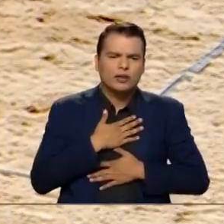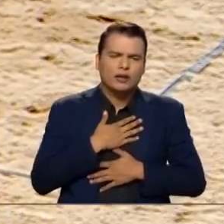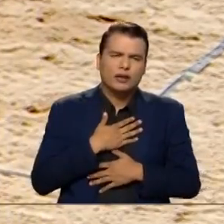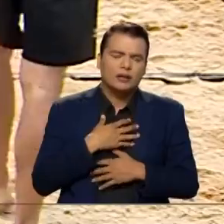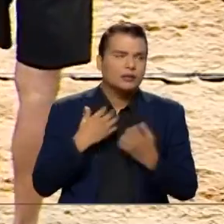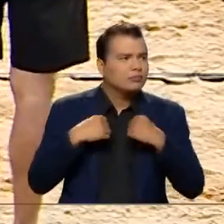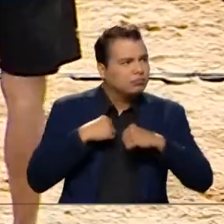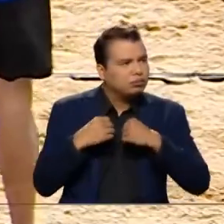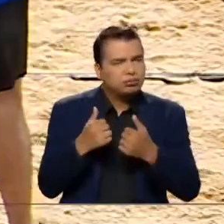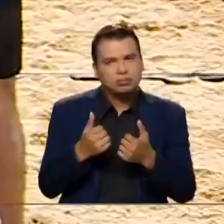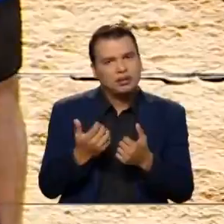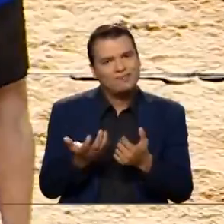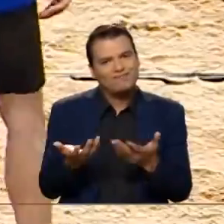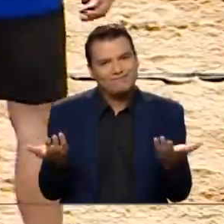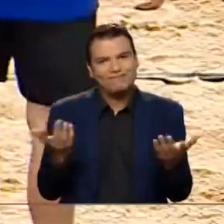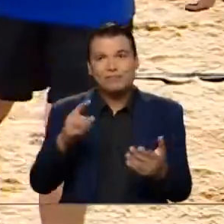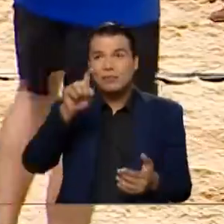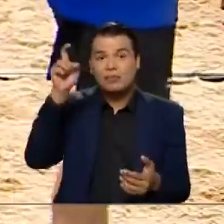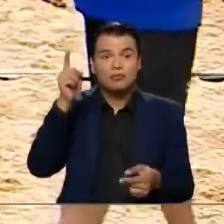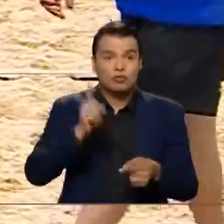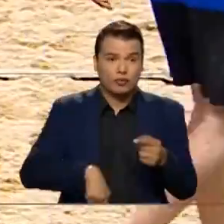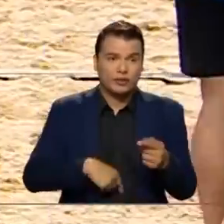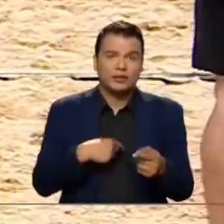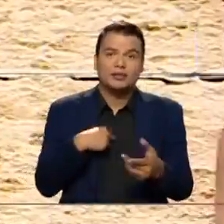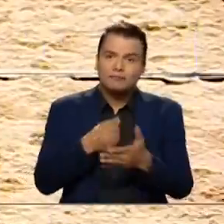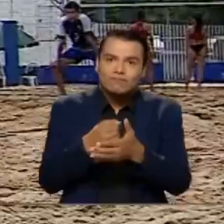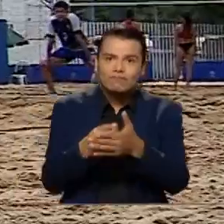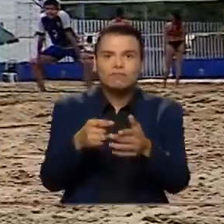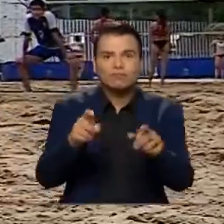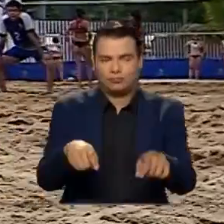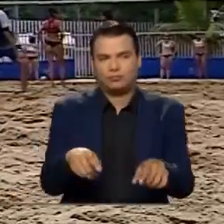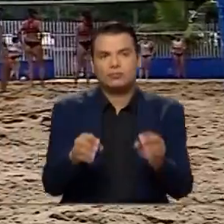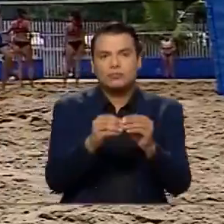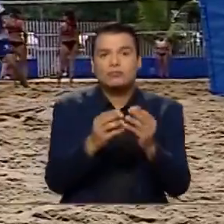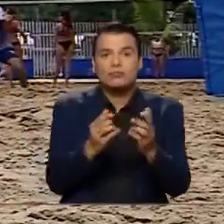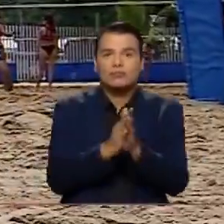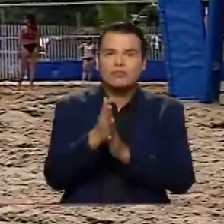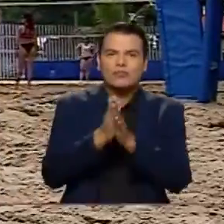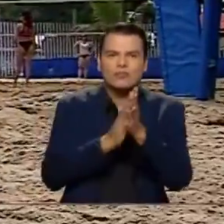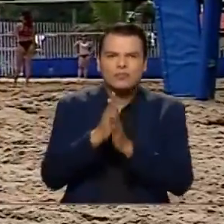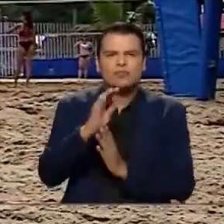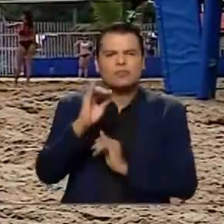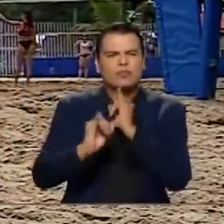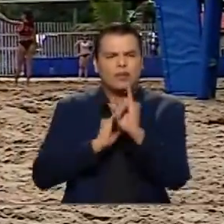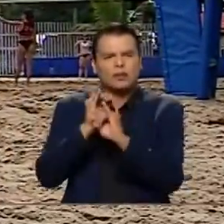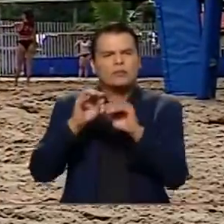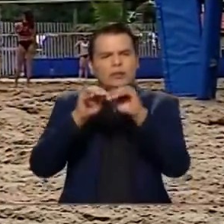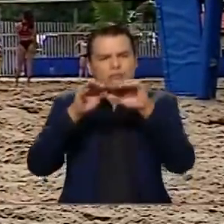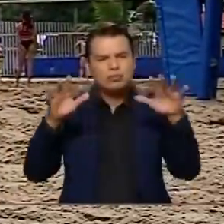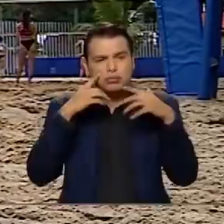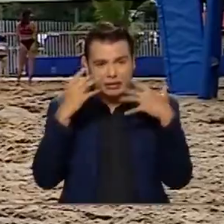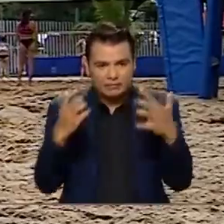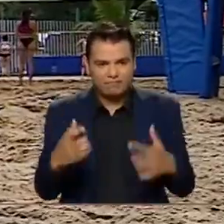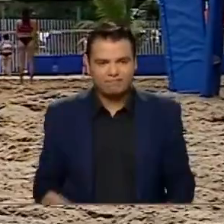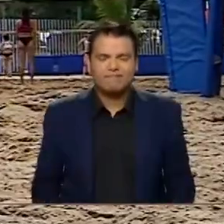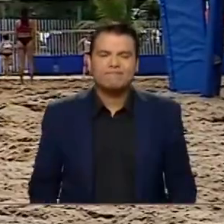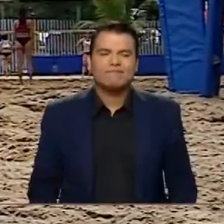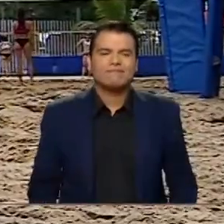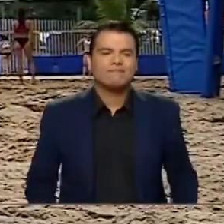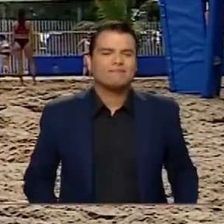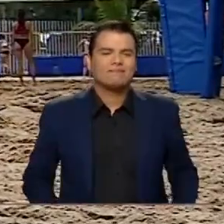región como tal. Un gran sueño para nosotros porque queremos llegar a escenarios internacionales, no solamente nacionales.